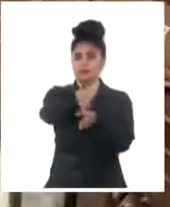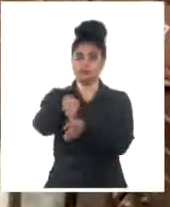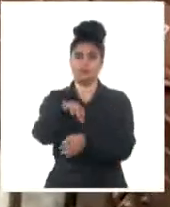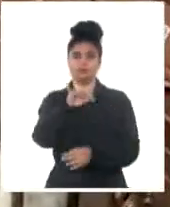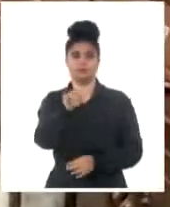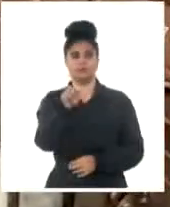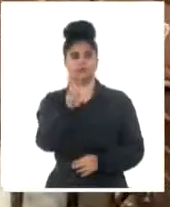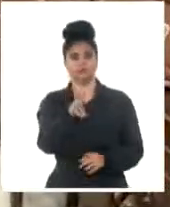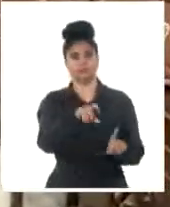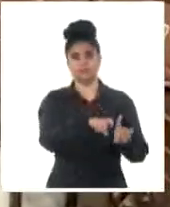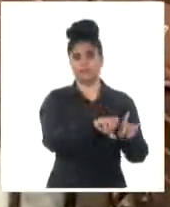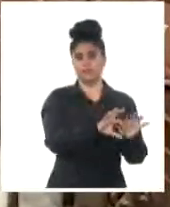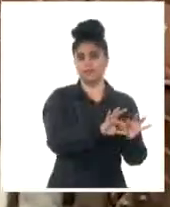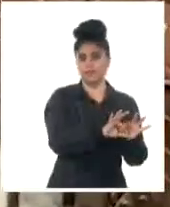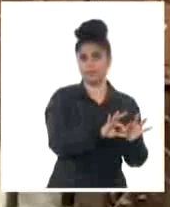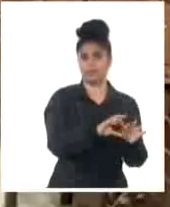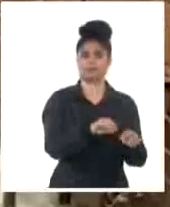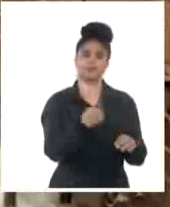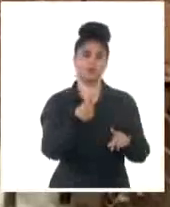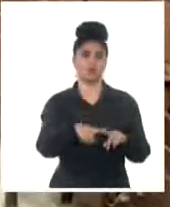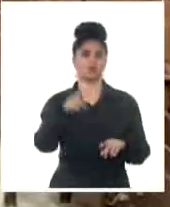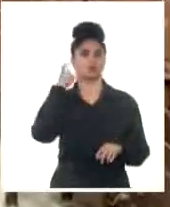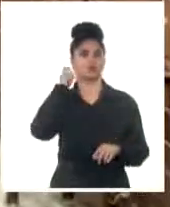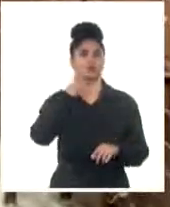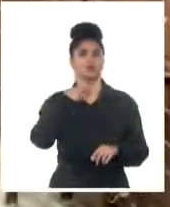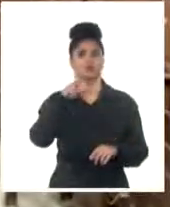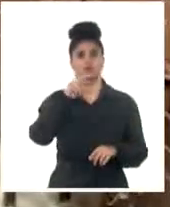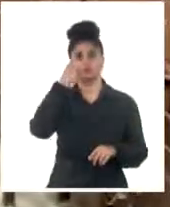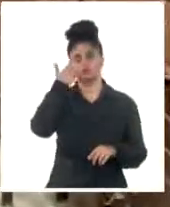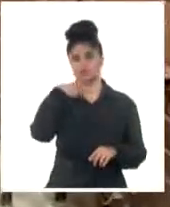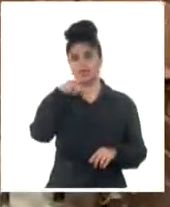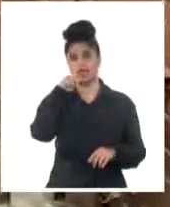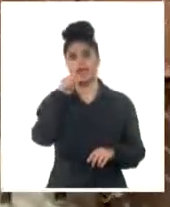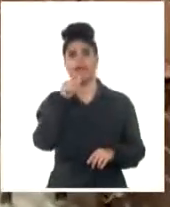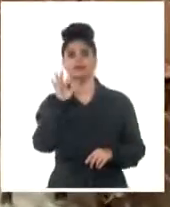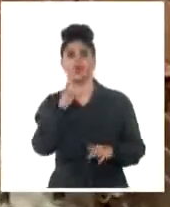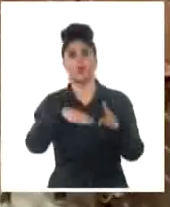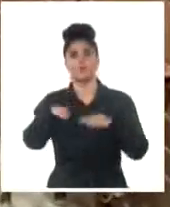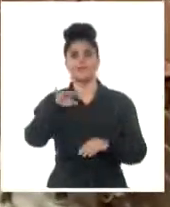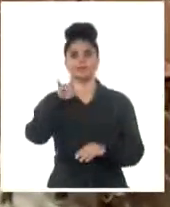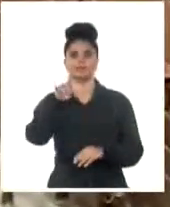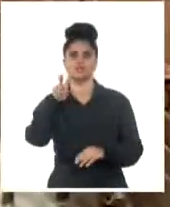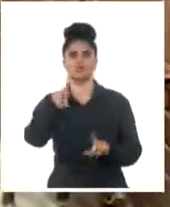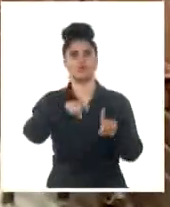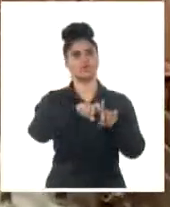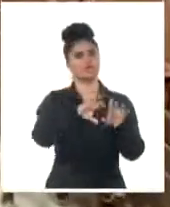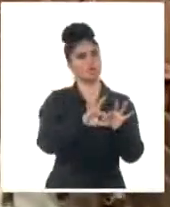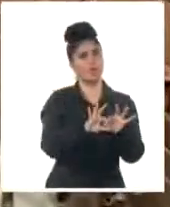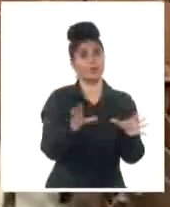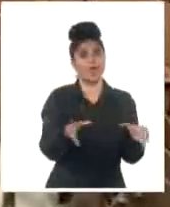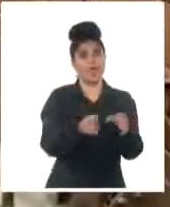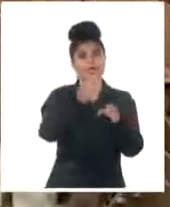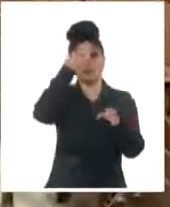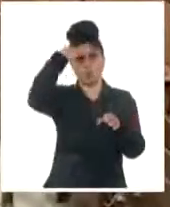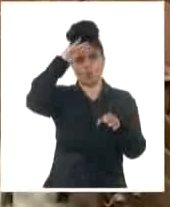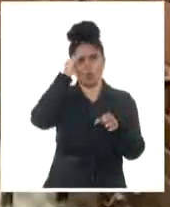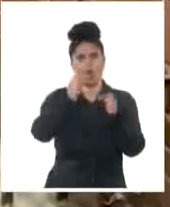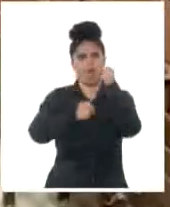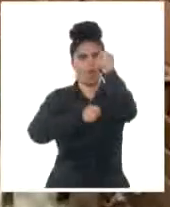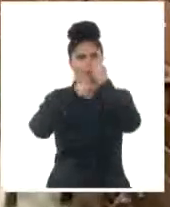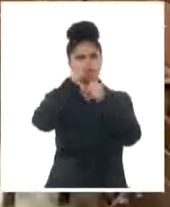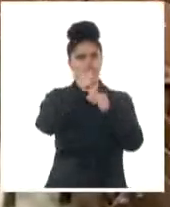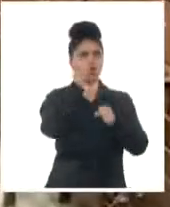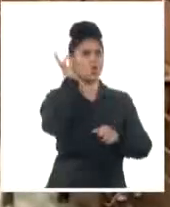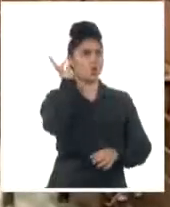Jorge Cuellar en los 71, y bueno, Fernando Arzola en los más de 92 kilogramos. Así que este es el equipo Cuba de boxeo, sobre todo las principales